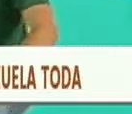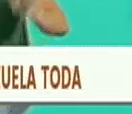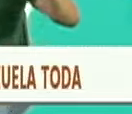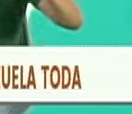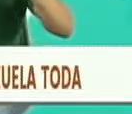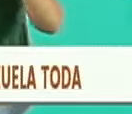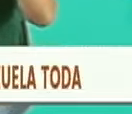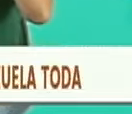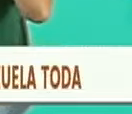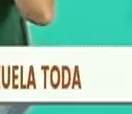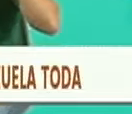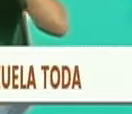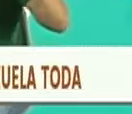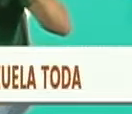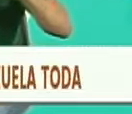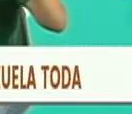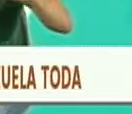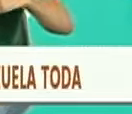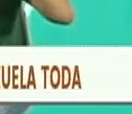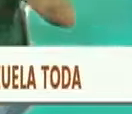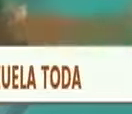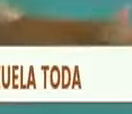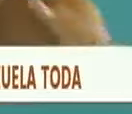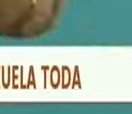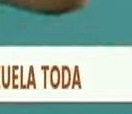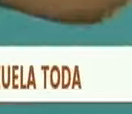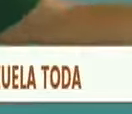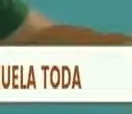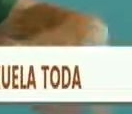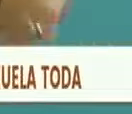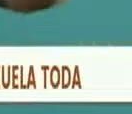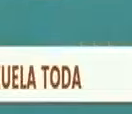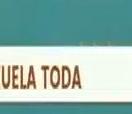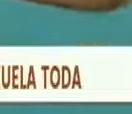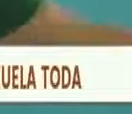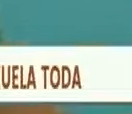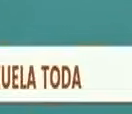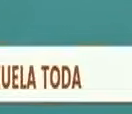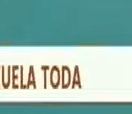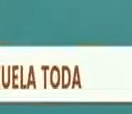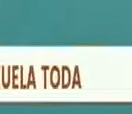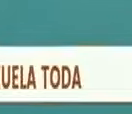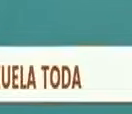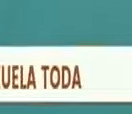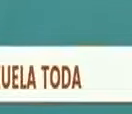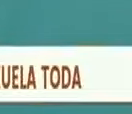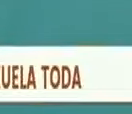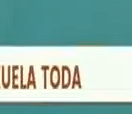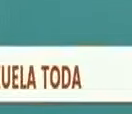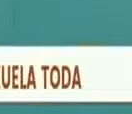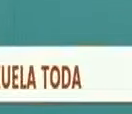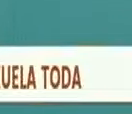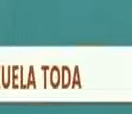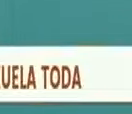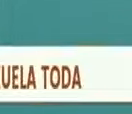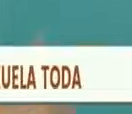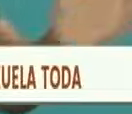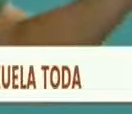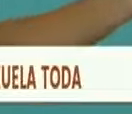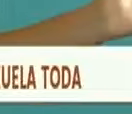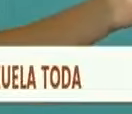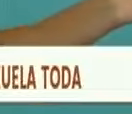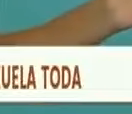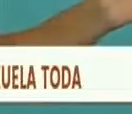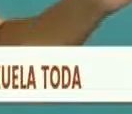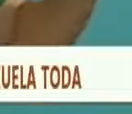teléfono con un gran deportista y me decía, Héctor, ¿cómo hago para sumarme? Quiero grabar un video, tengo varios deportistas que quieren sumarse a defender el